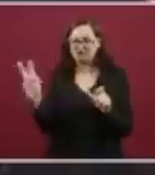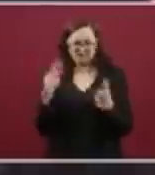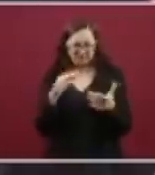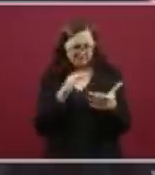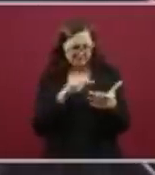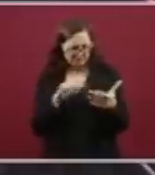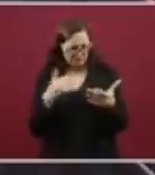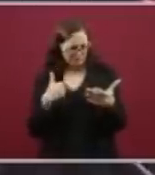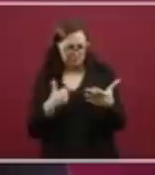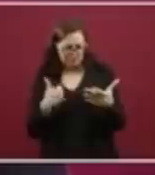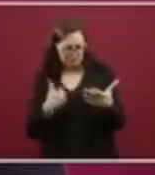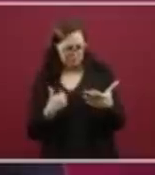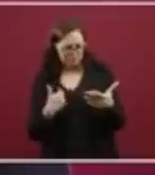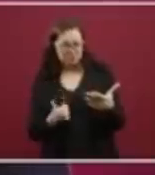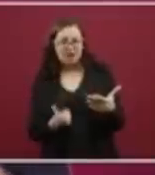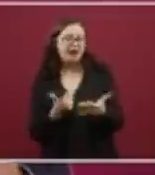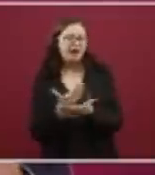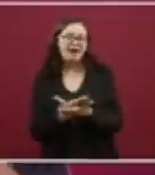y puede